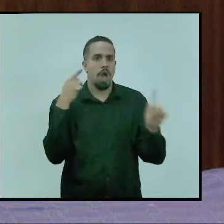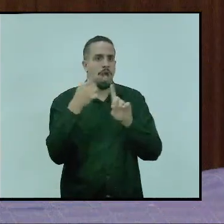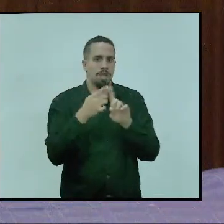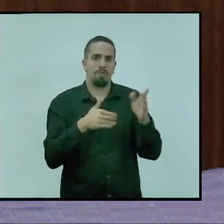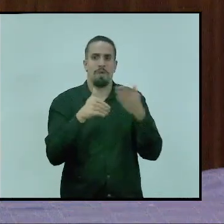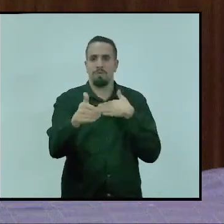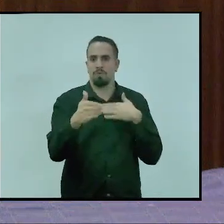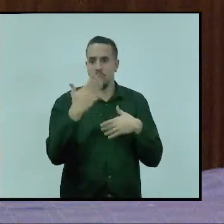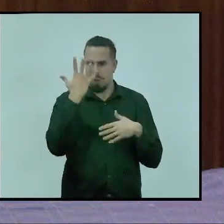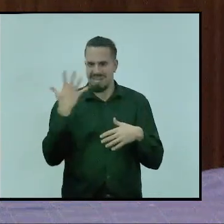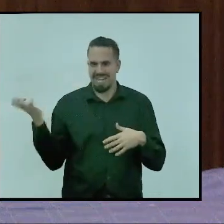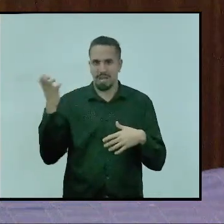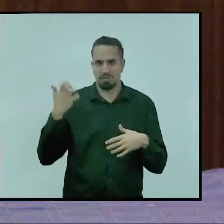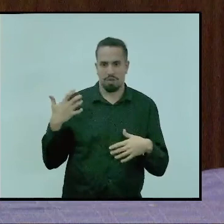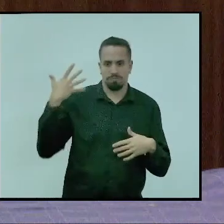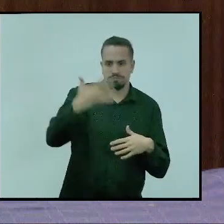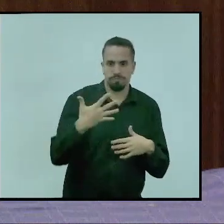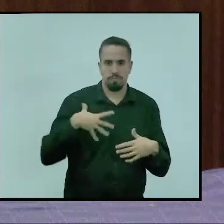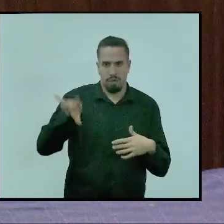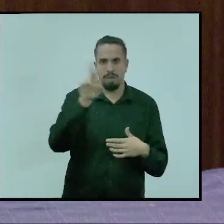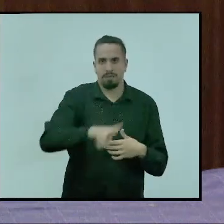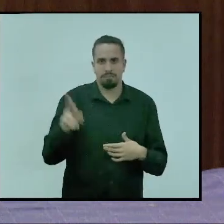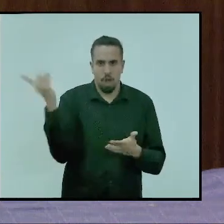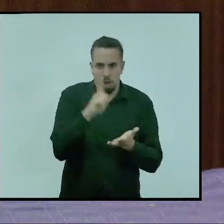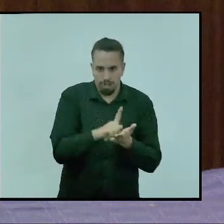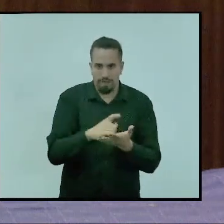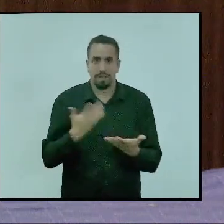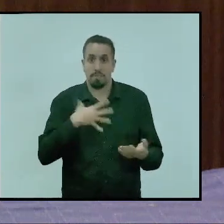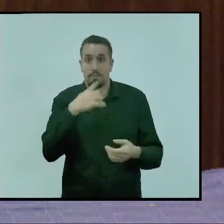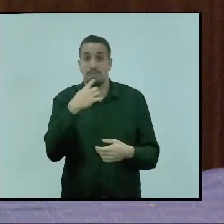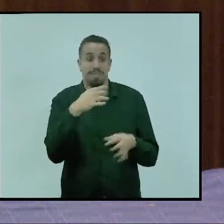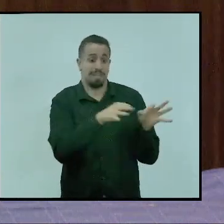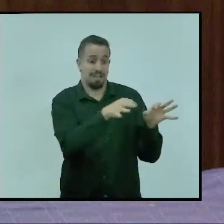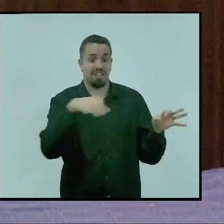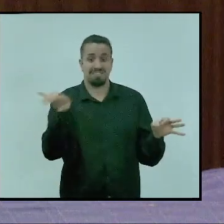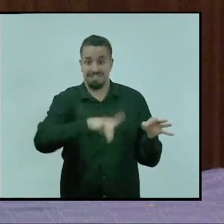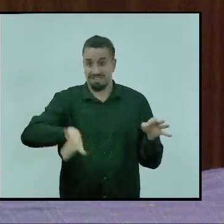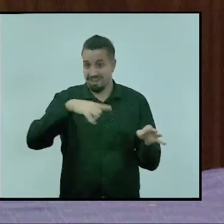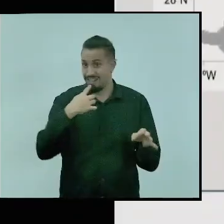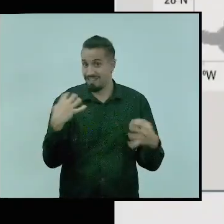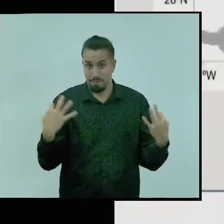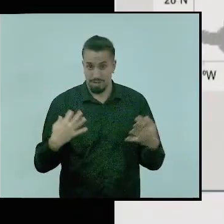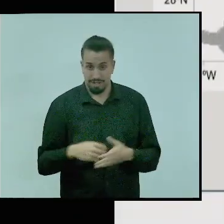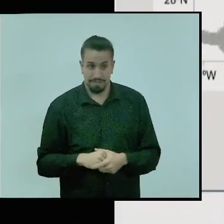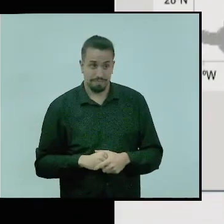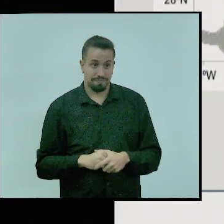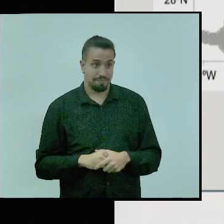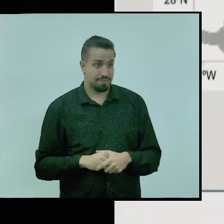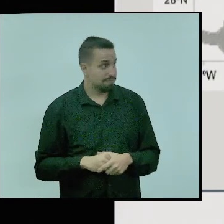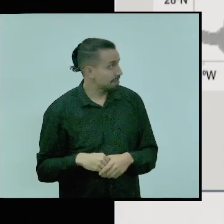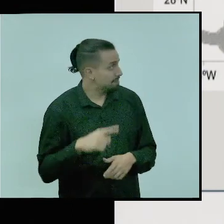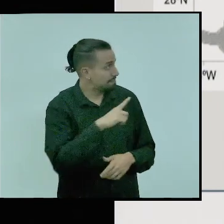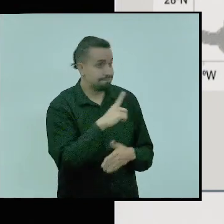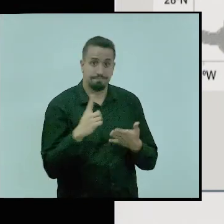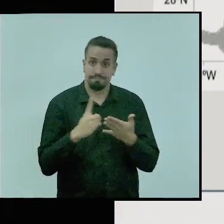500 años. ¿Y qué podemos decir de la sismicidad histórica de las Islas Canarias? He extraído este mapa